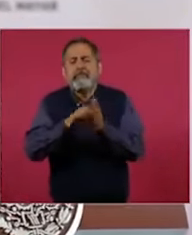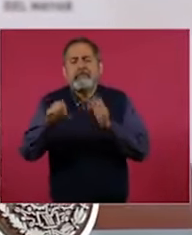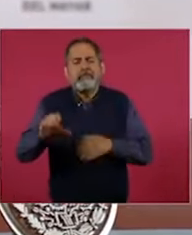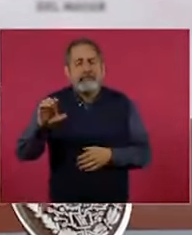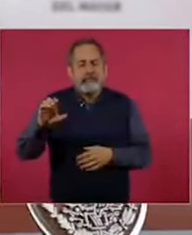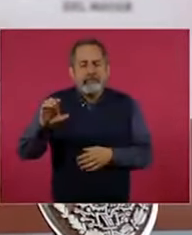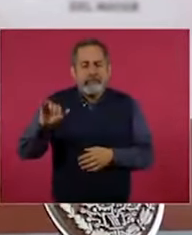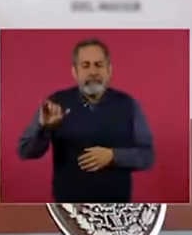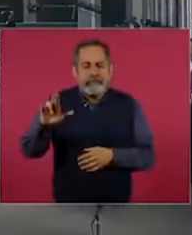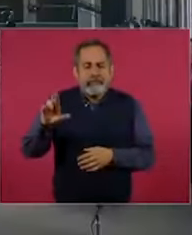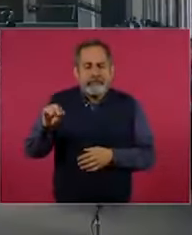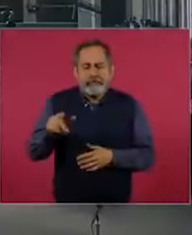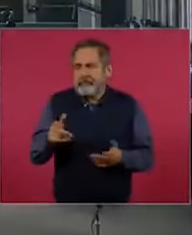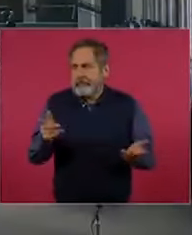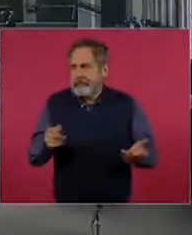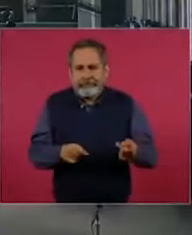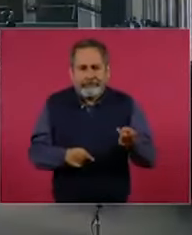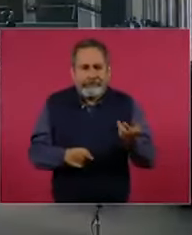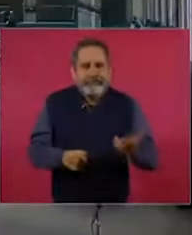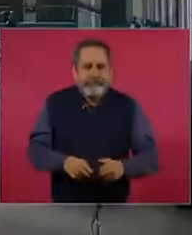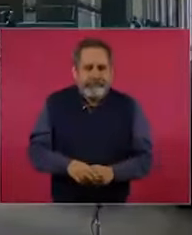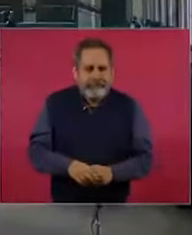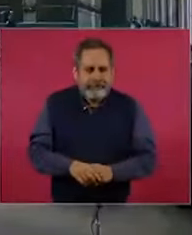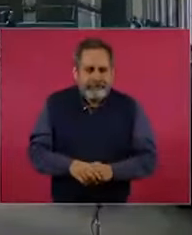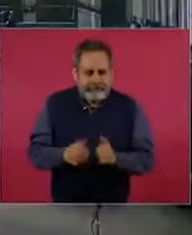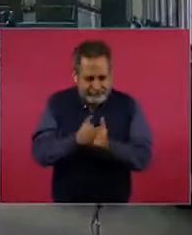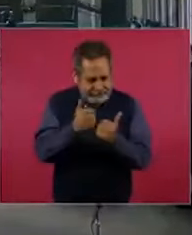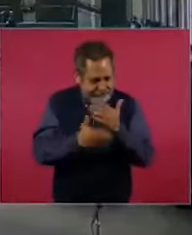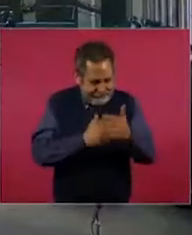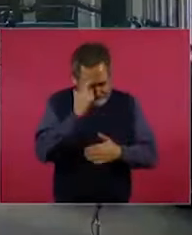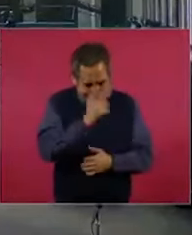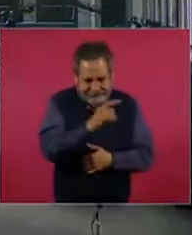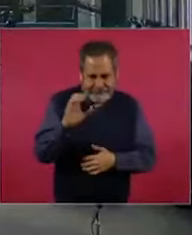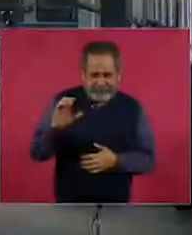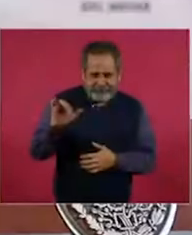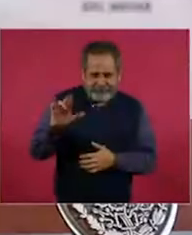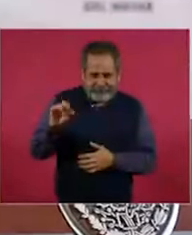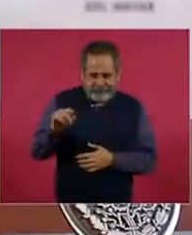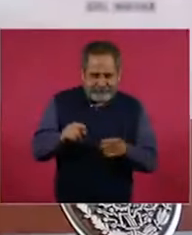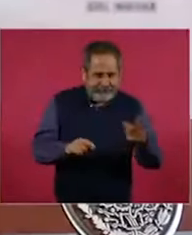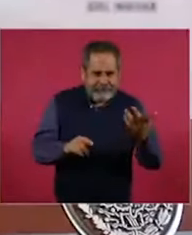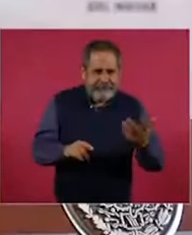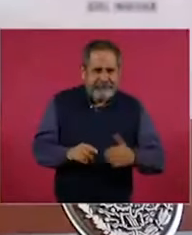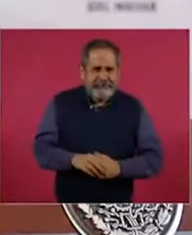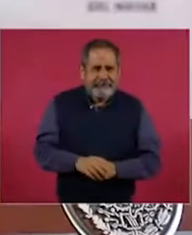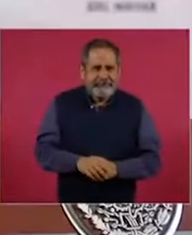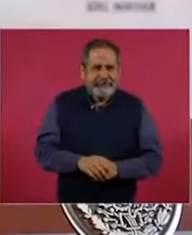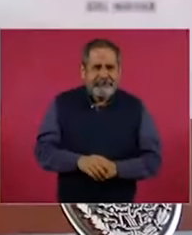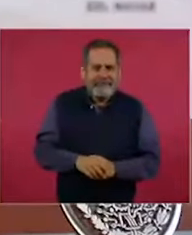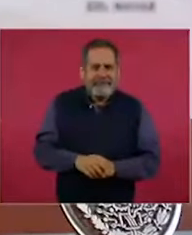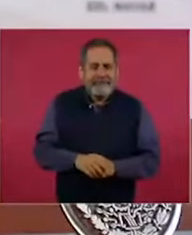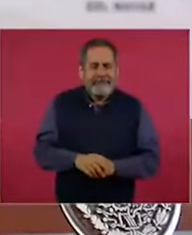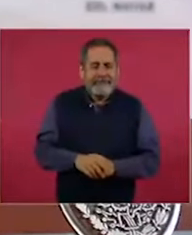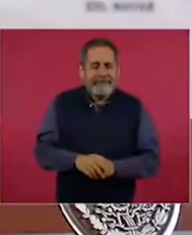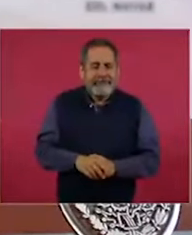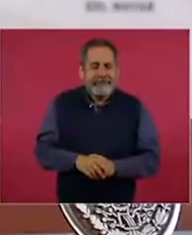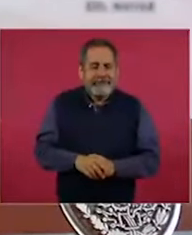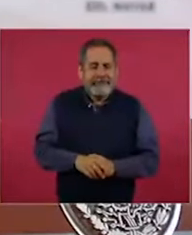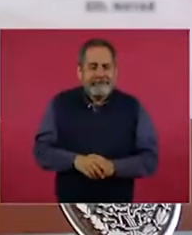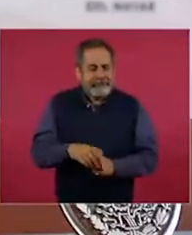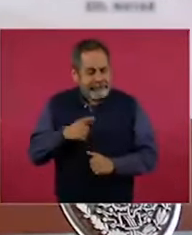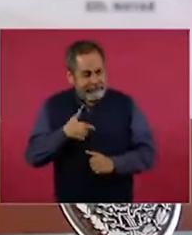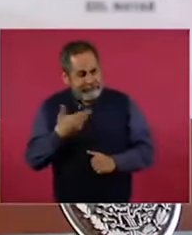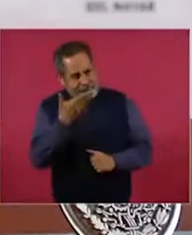una especie de de rebelión por parte de los conservadores y sus Voceros Jorge Armando entre las mentiras que se